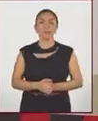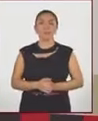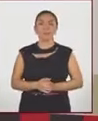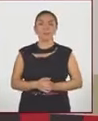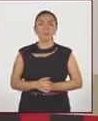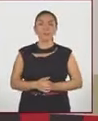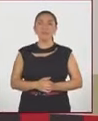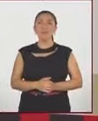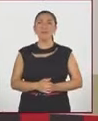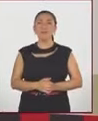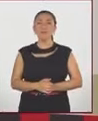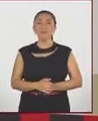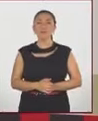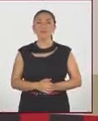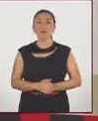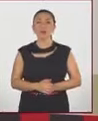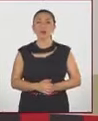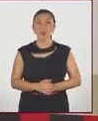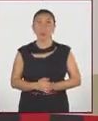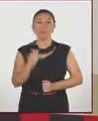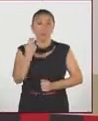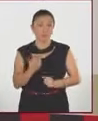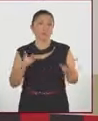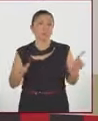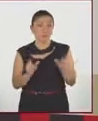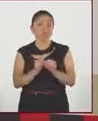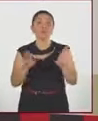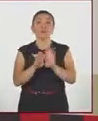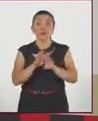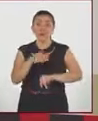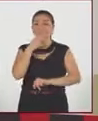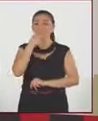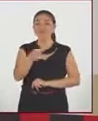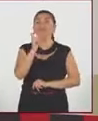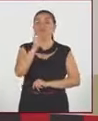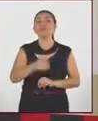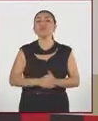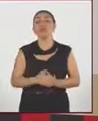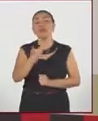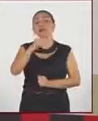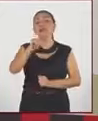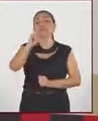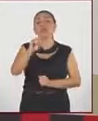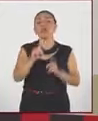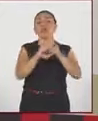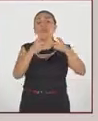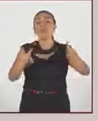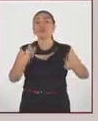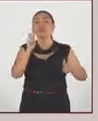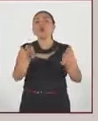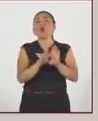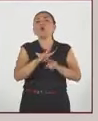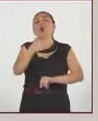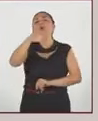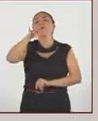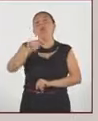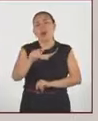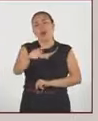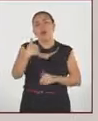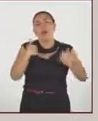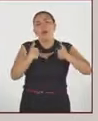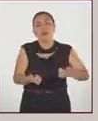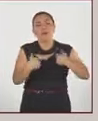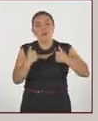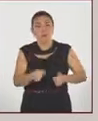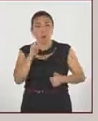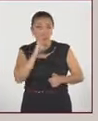En cuanto, bueno, haciendo un resumen hasta aquí, lo que les comentaba, los hitos del desarrollo solamente son una guía para darnos cuenta si